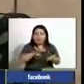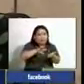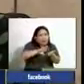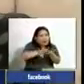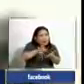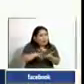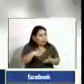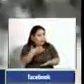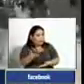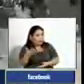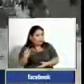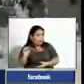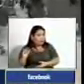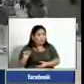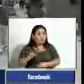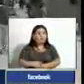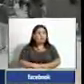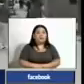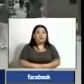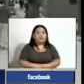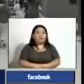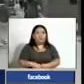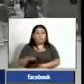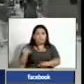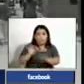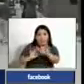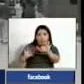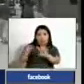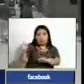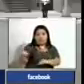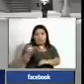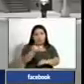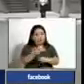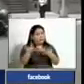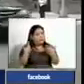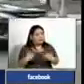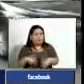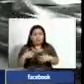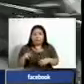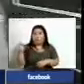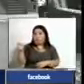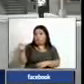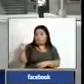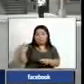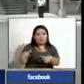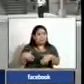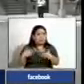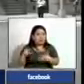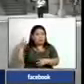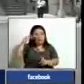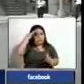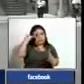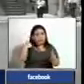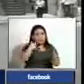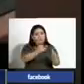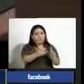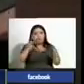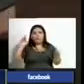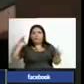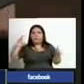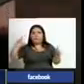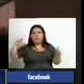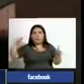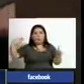en lo adecuado. Pero hay compatriotas que ya fueron golpeados económicamente. Ruth Acosta es una